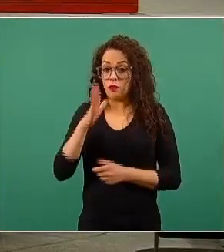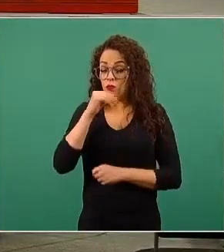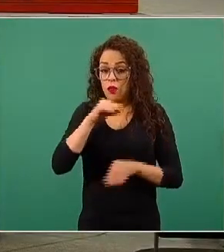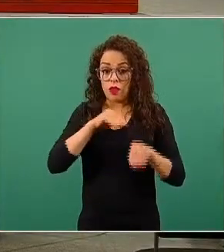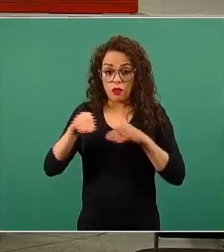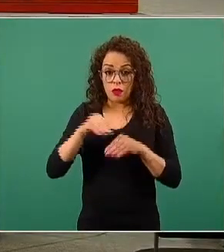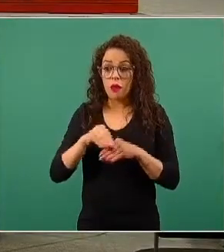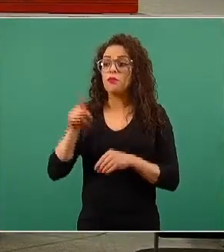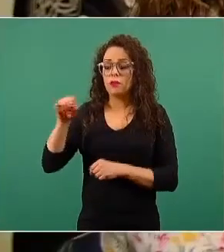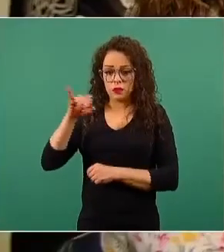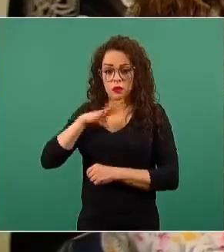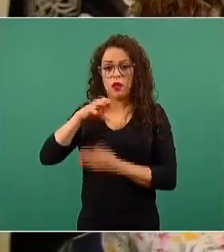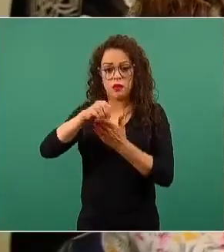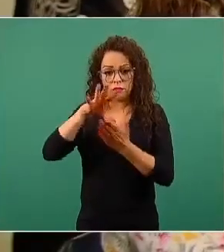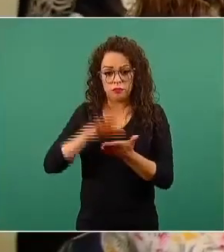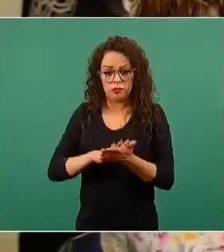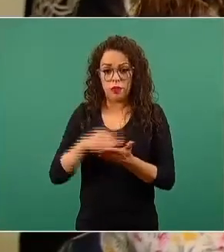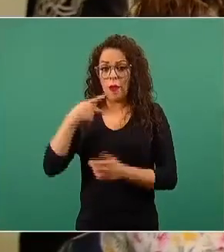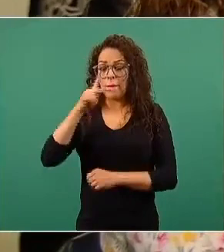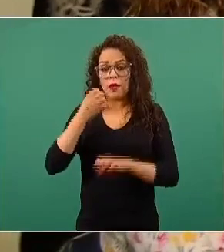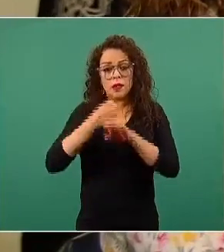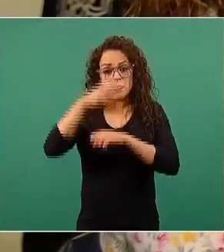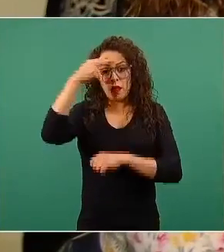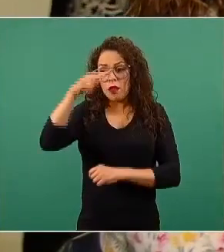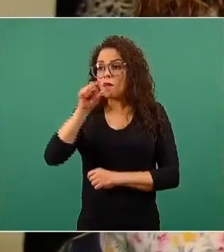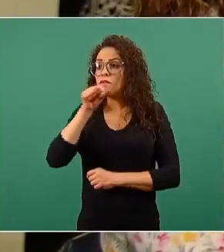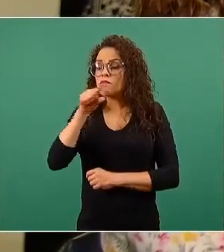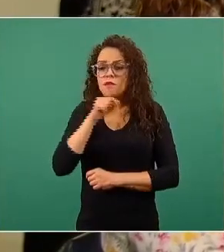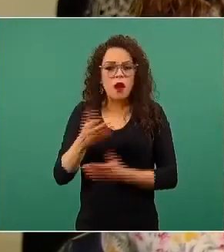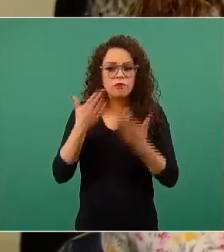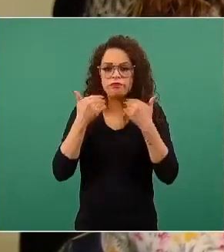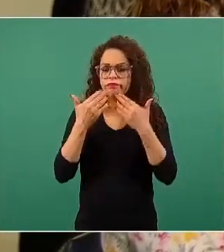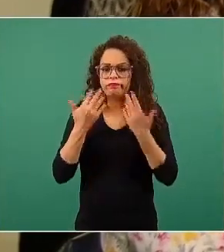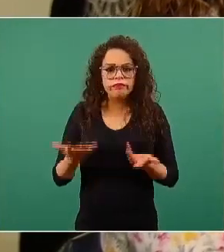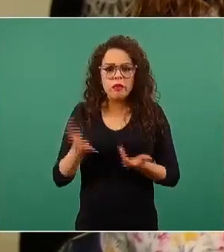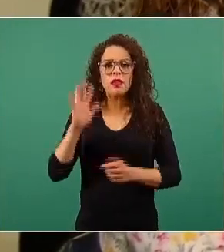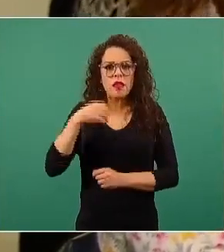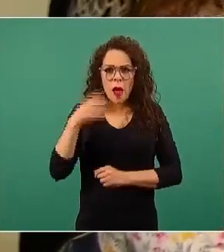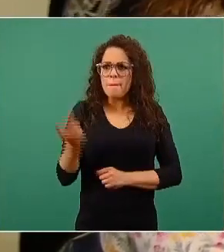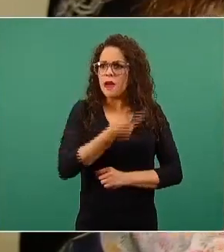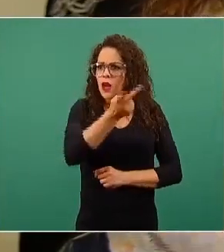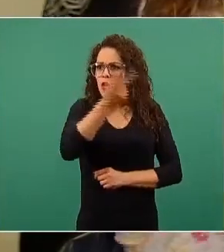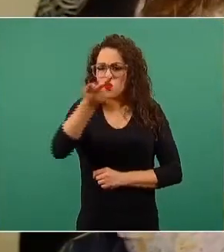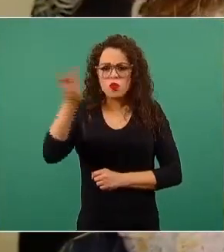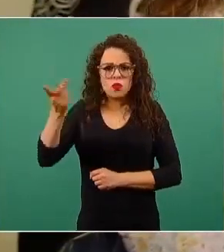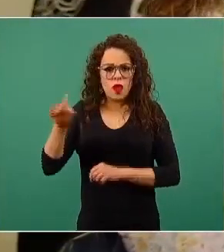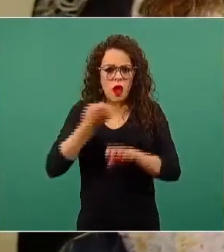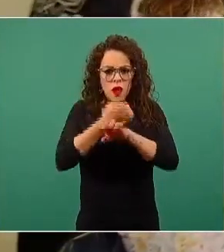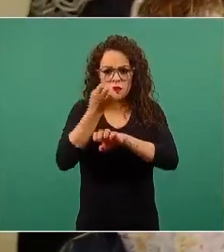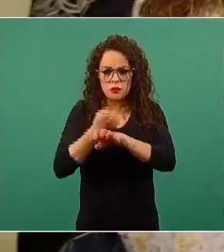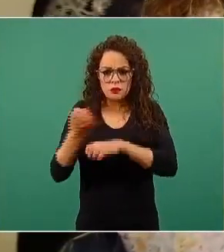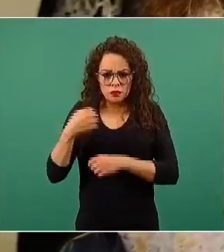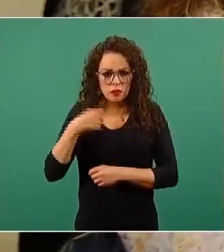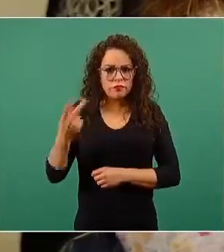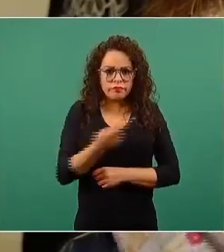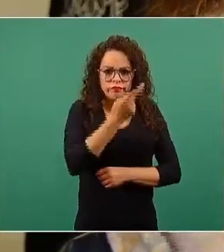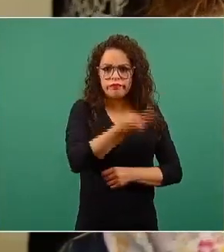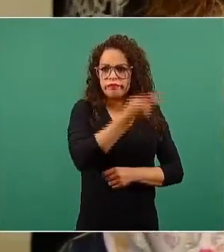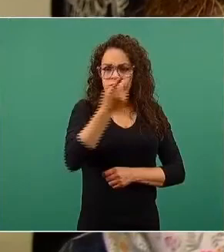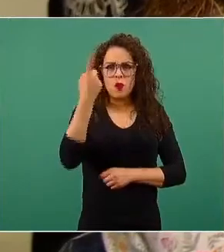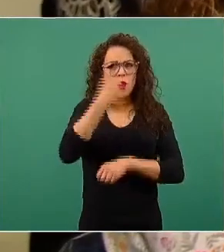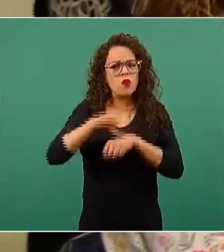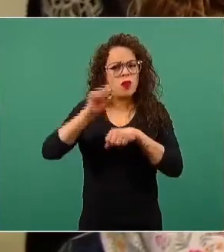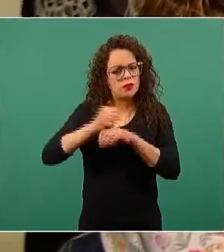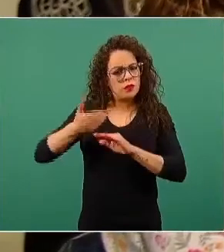movilidad. No, pero en el Estado de México y Jalisco no. De hecho, lo preguntamos a las entidades, le hemos estado preguntando desde la